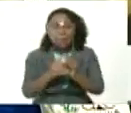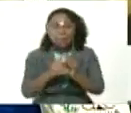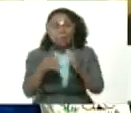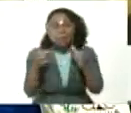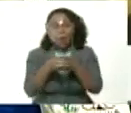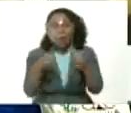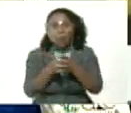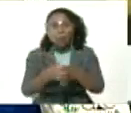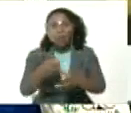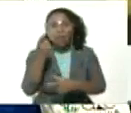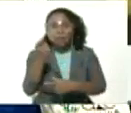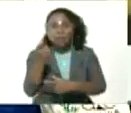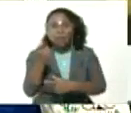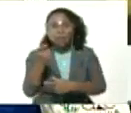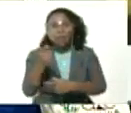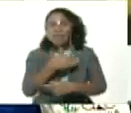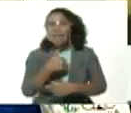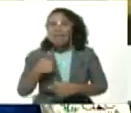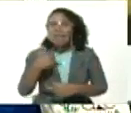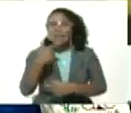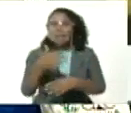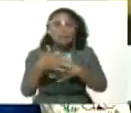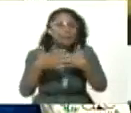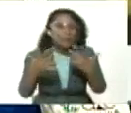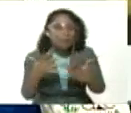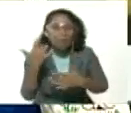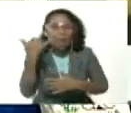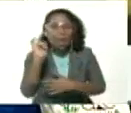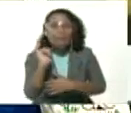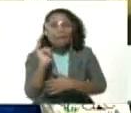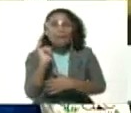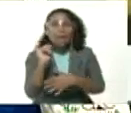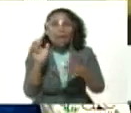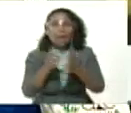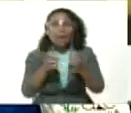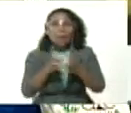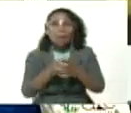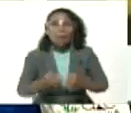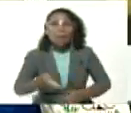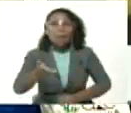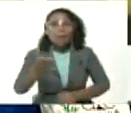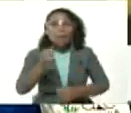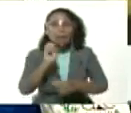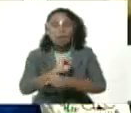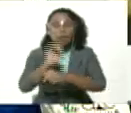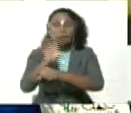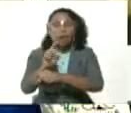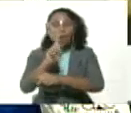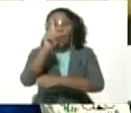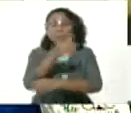grano, lo que quiere decir que tenemos un potencial de exportación de